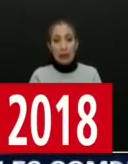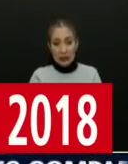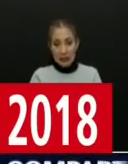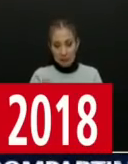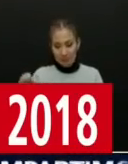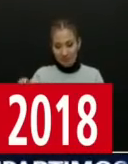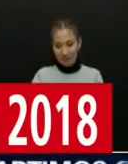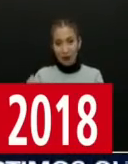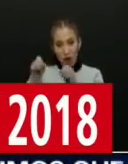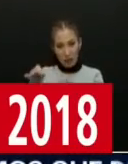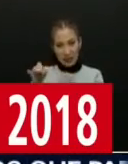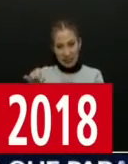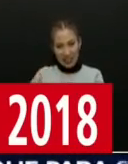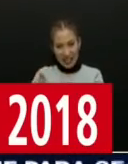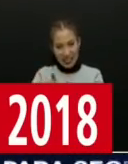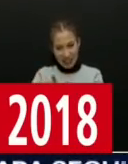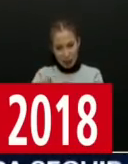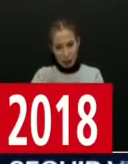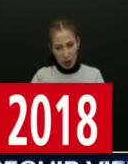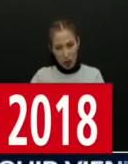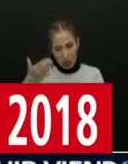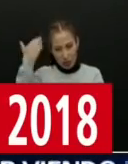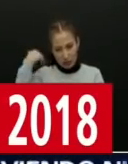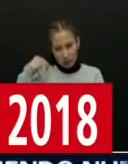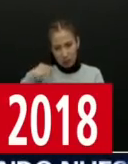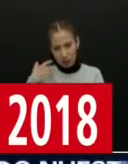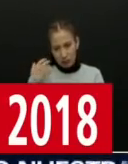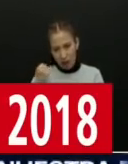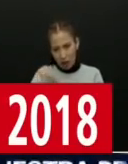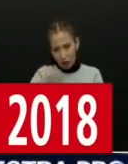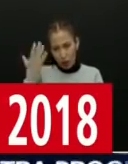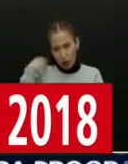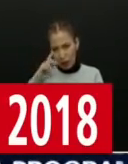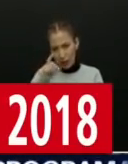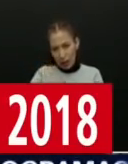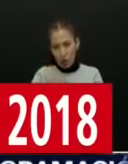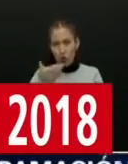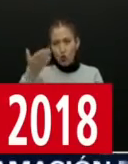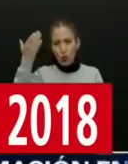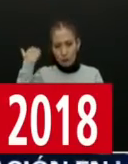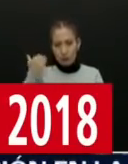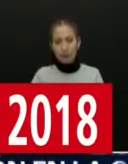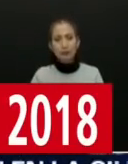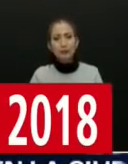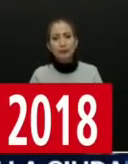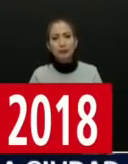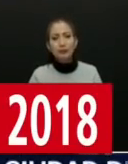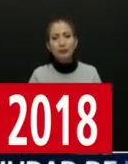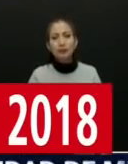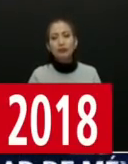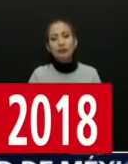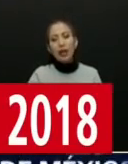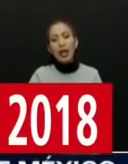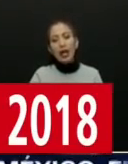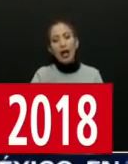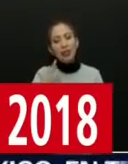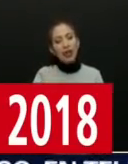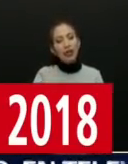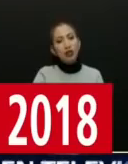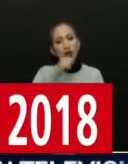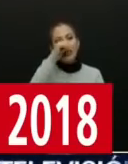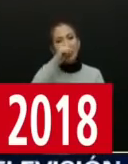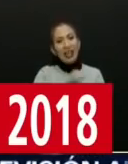Oficina de Derechos Humanos, en ese entonces, hace 30 años, estaba en la Secretaría